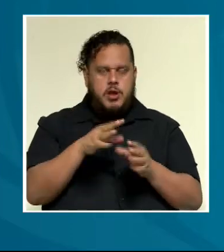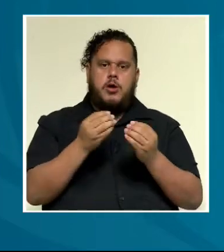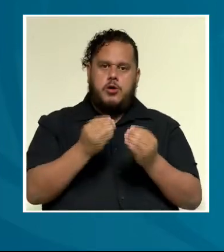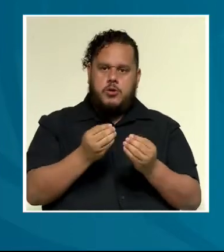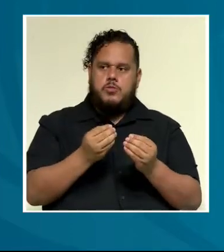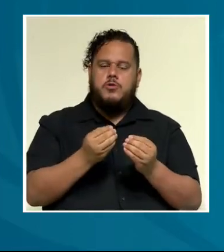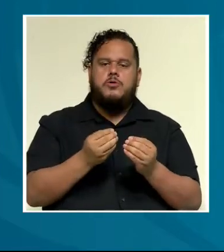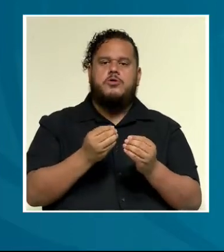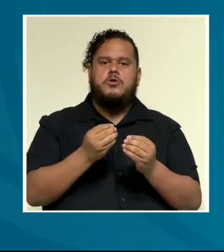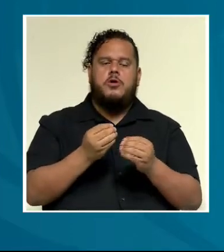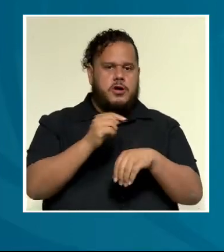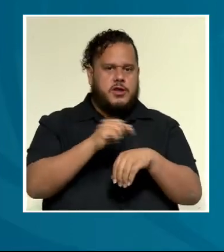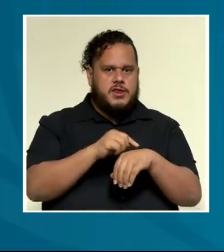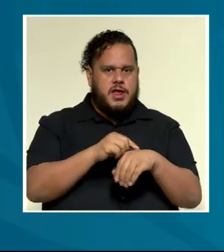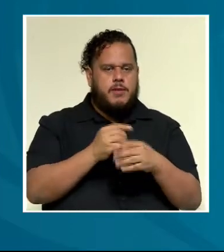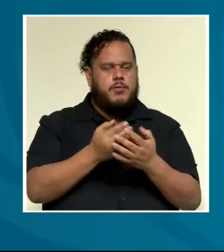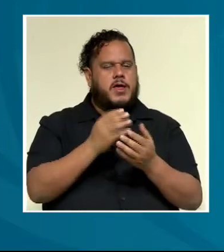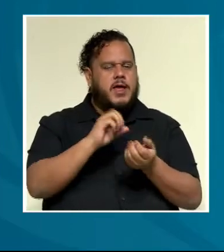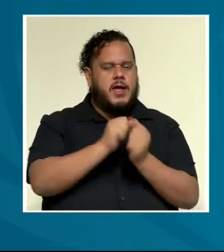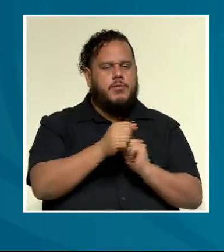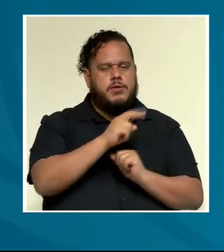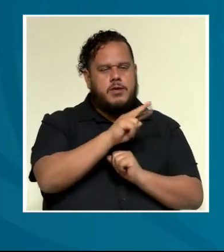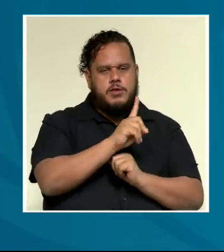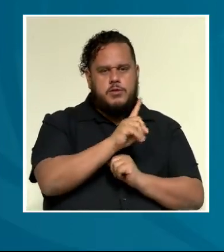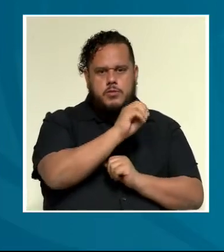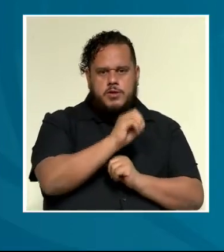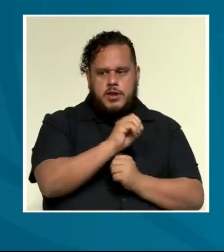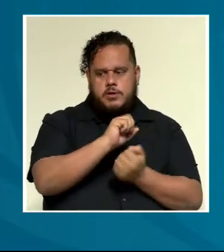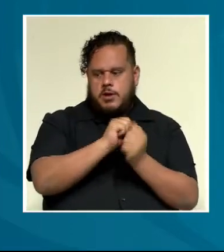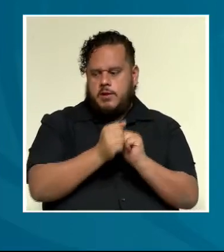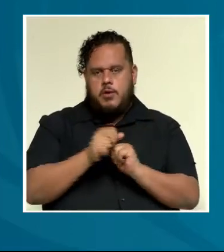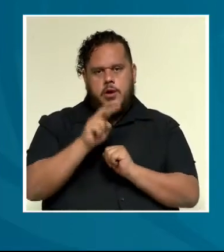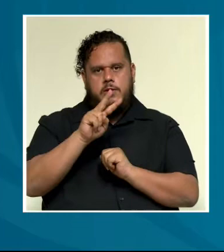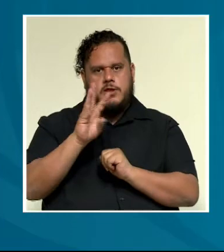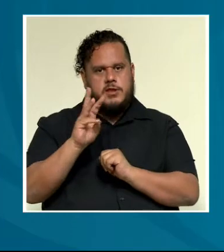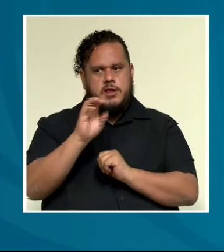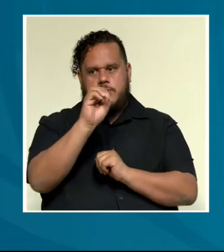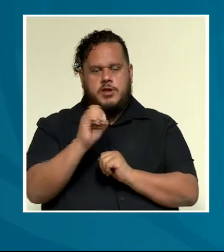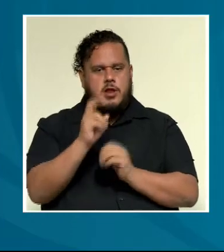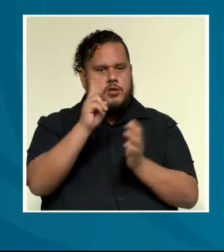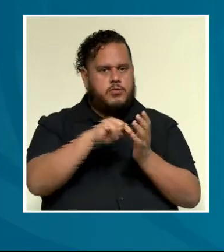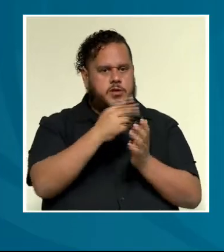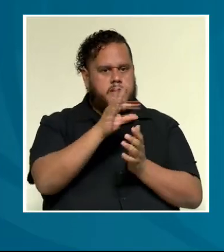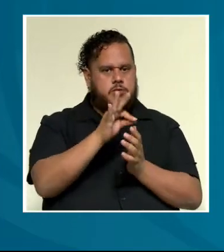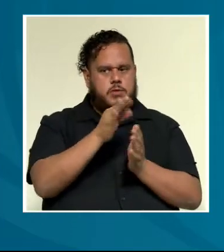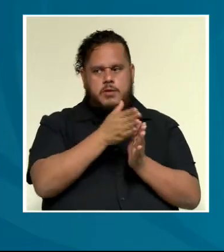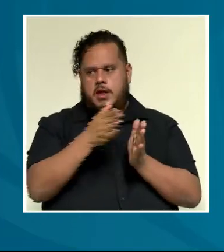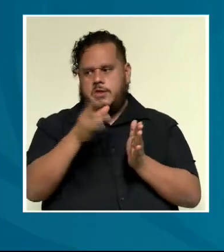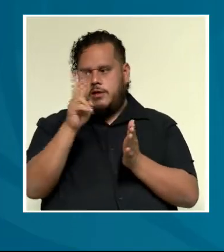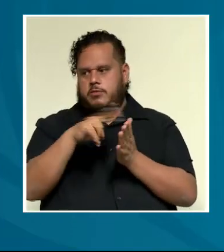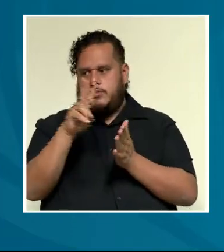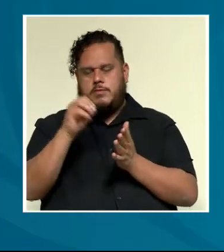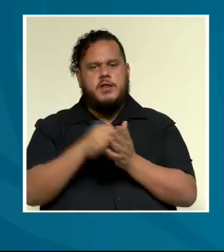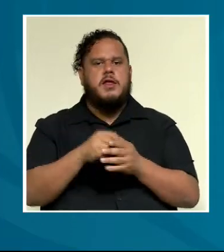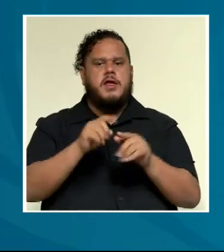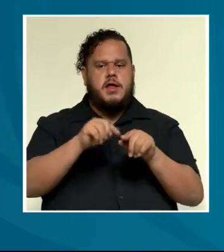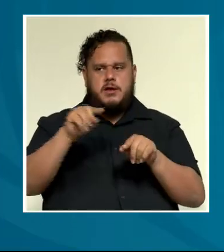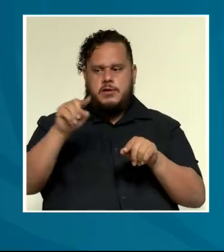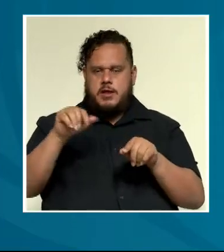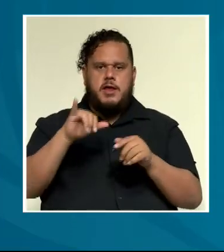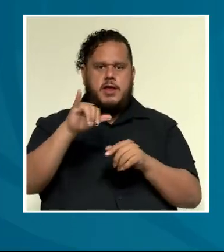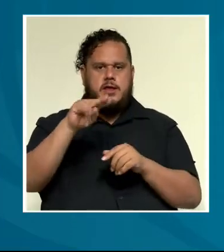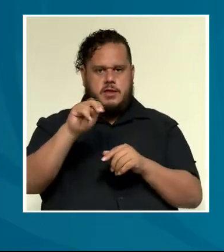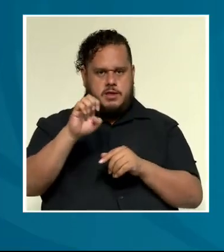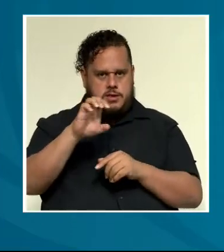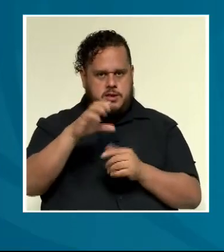La cifra pasó de 21% a 26% entre el 2019 y 2020. Según la encuesta nacional de hogares